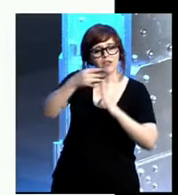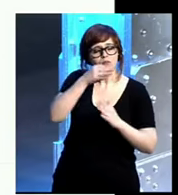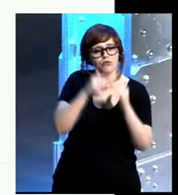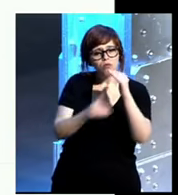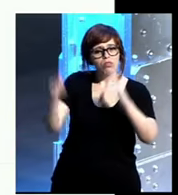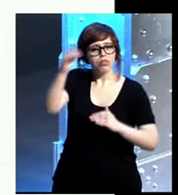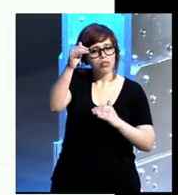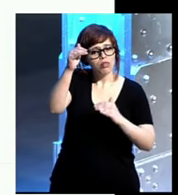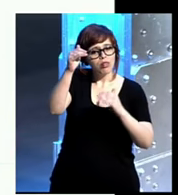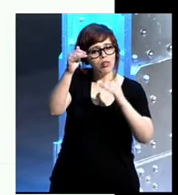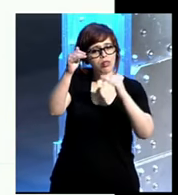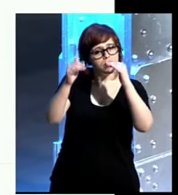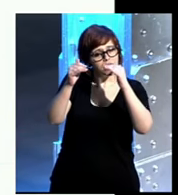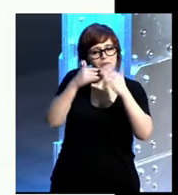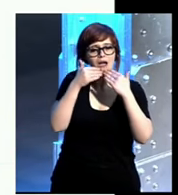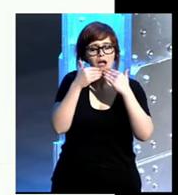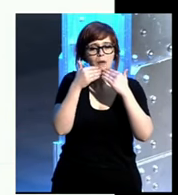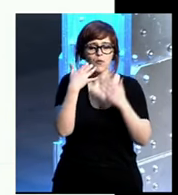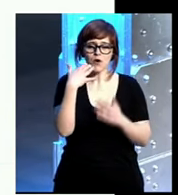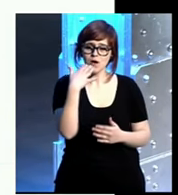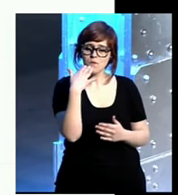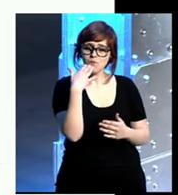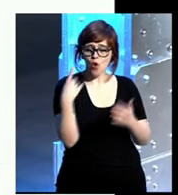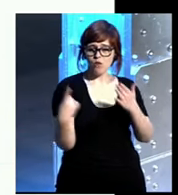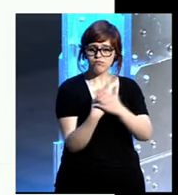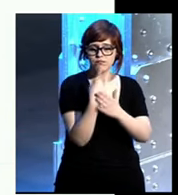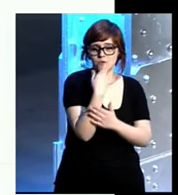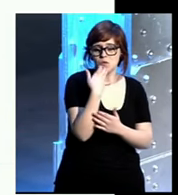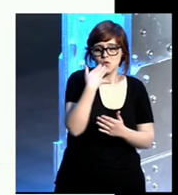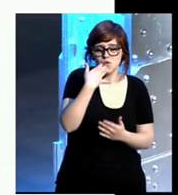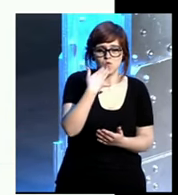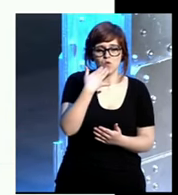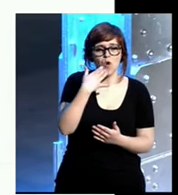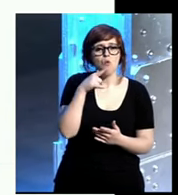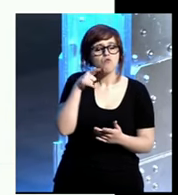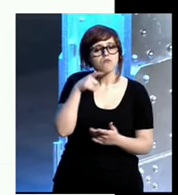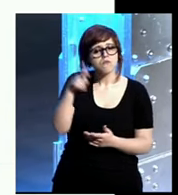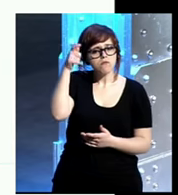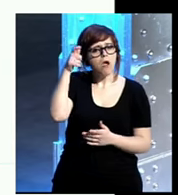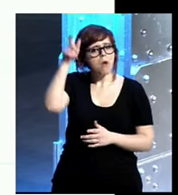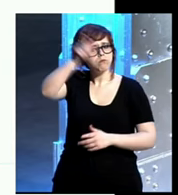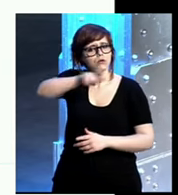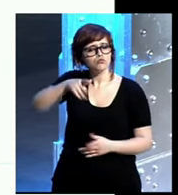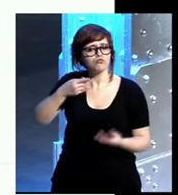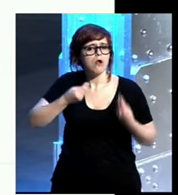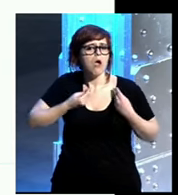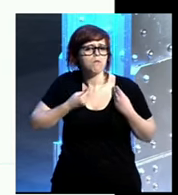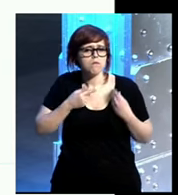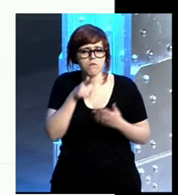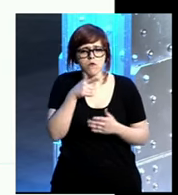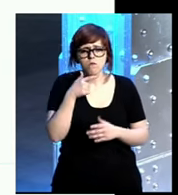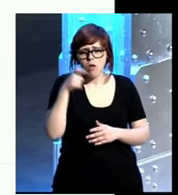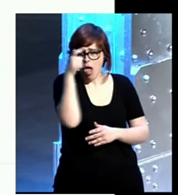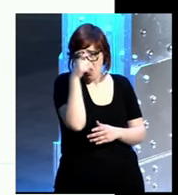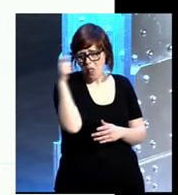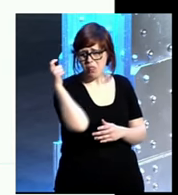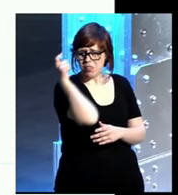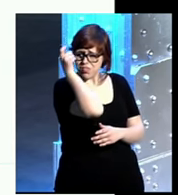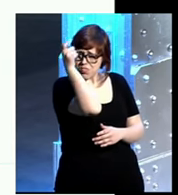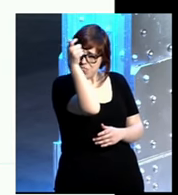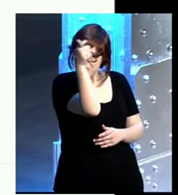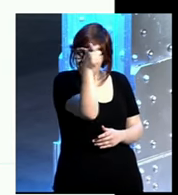desigualdad geográfica. Gente que vive en la urbe versus gente que vive en las zonas remotas. Un